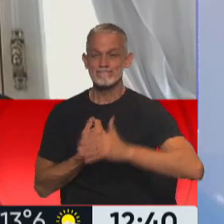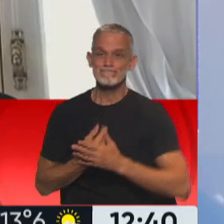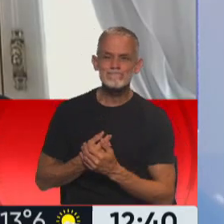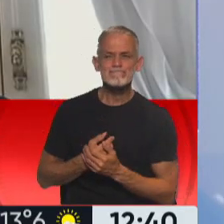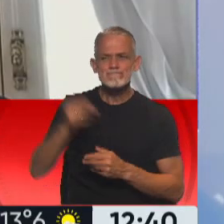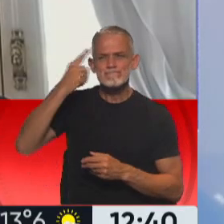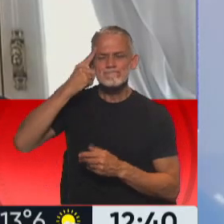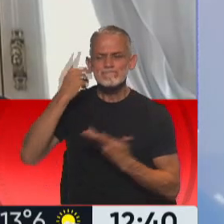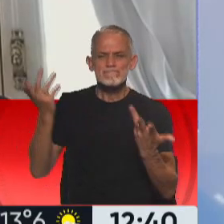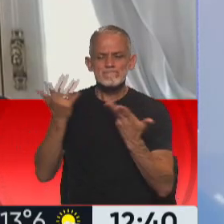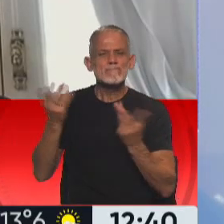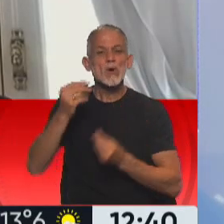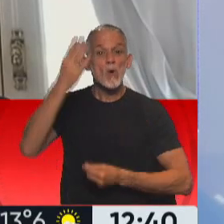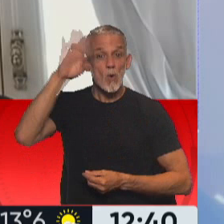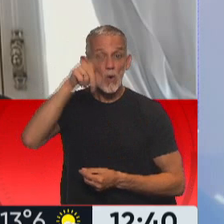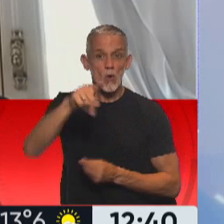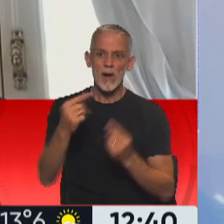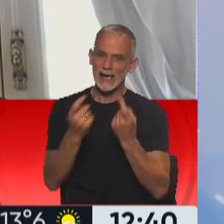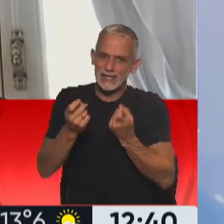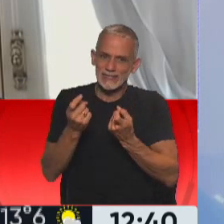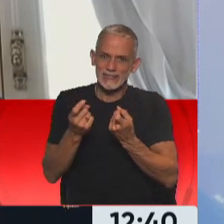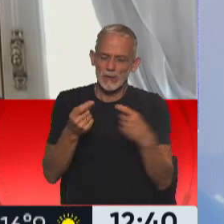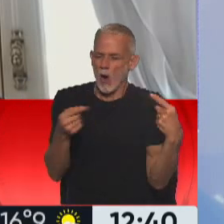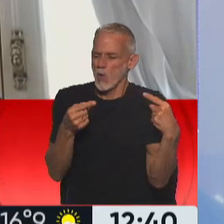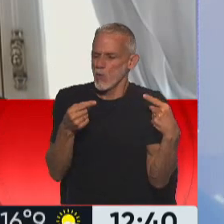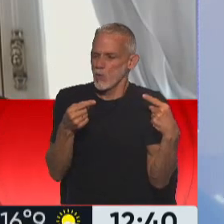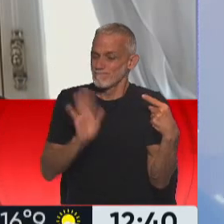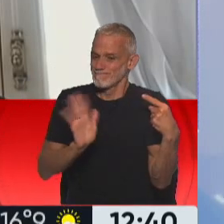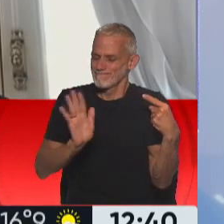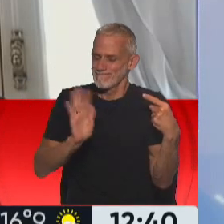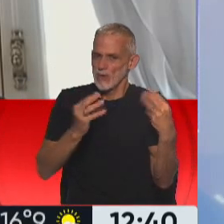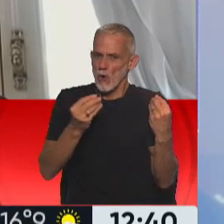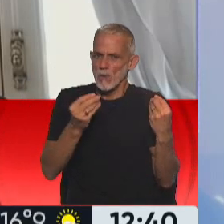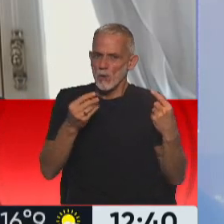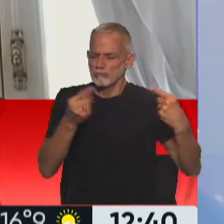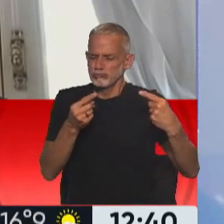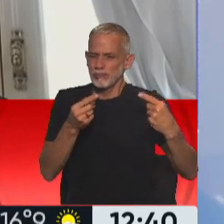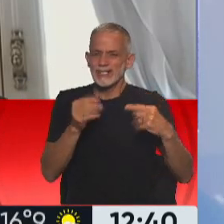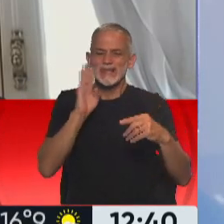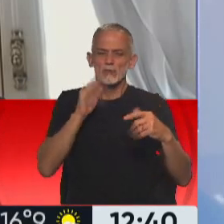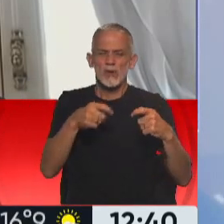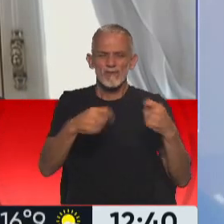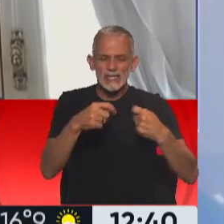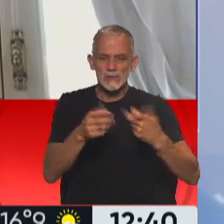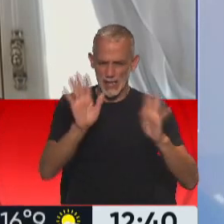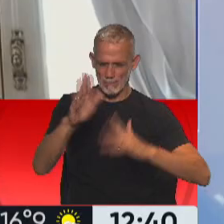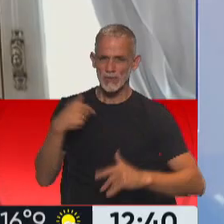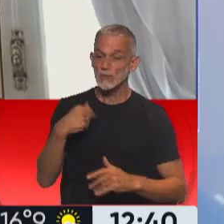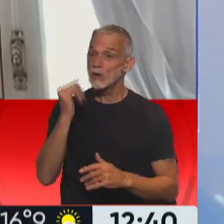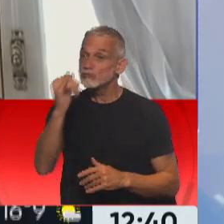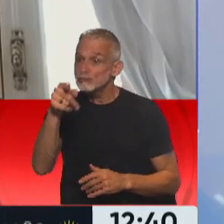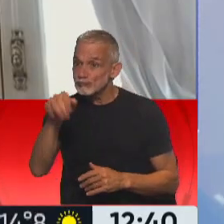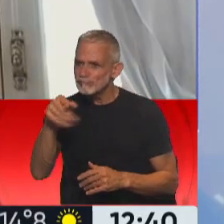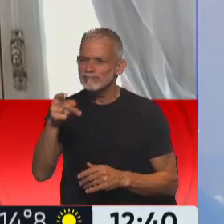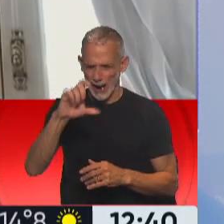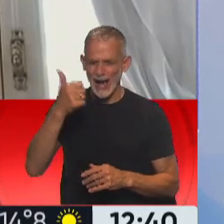Y él dice, bueno, y Cuba también necesitaba como aflojar el tema del embargo y no sabía cómo. Entonces yo lo que hice fue hablaba